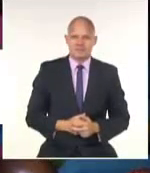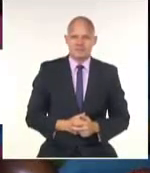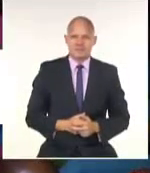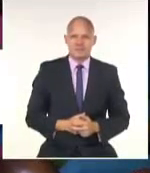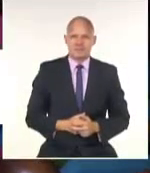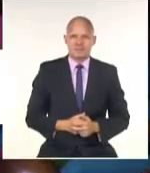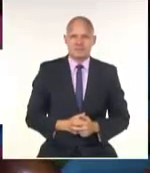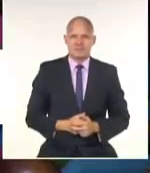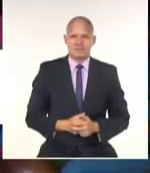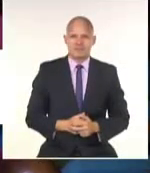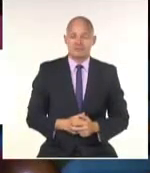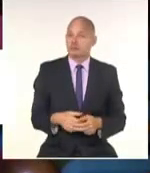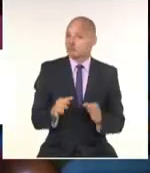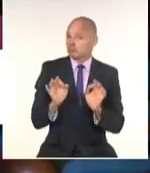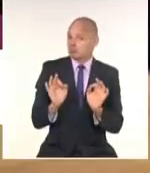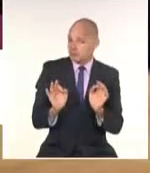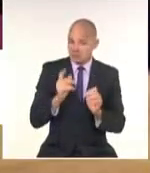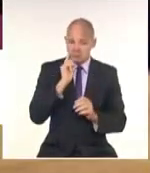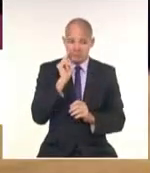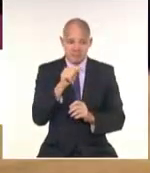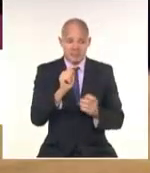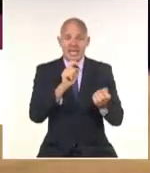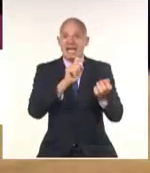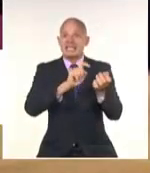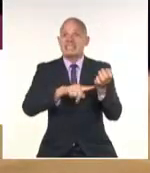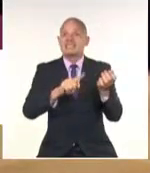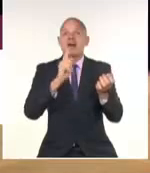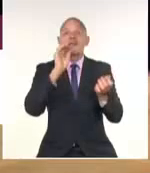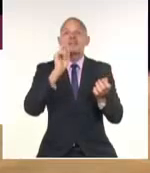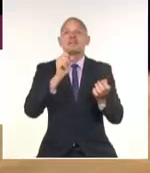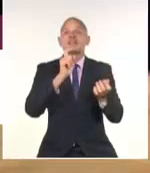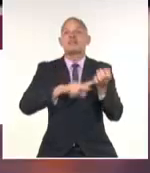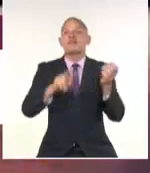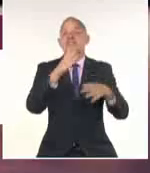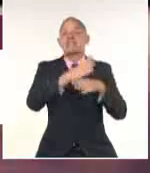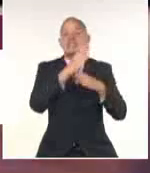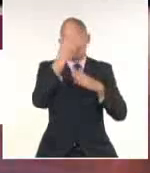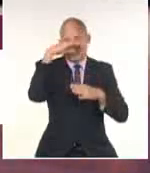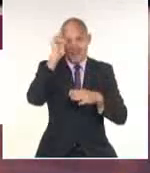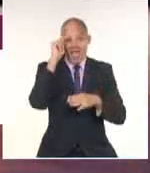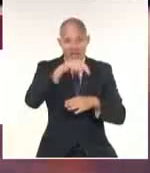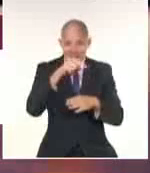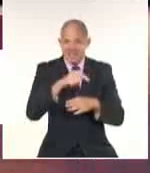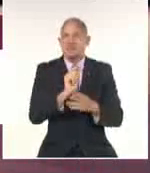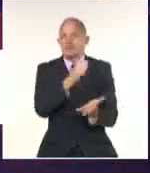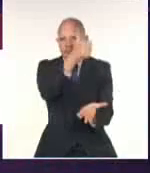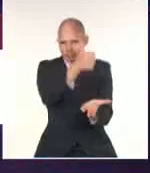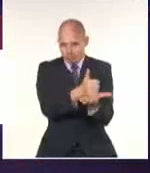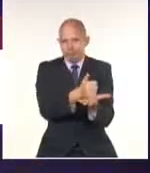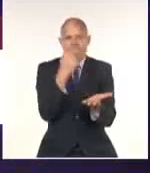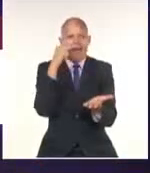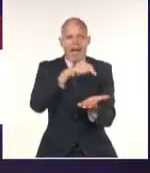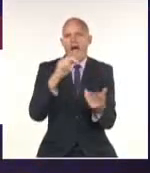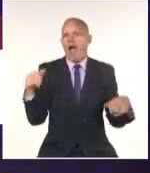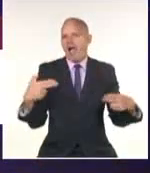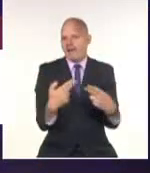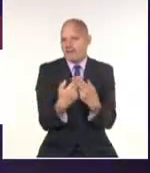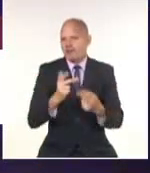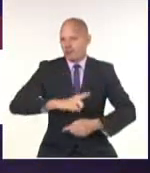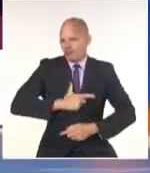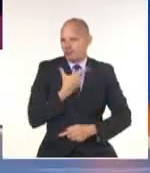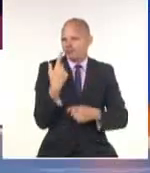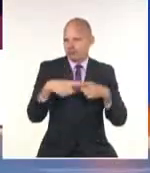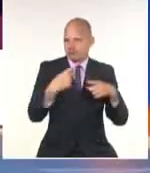respaldaron a Santiago de Cuba, anfitrión, la historia y la cultura que se guardan como memoria y raíz. Concluyó el